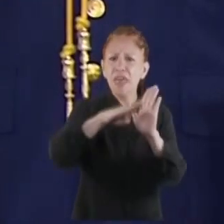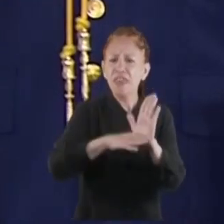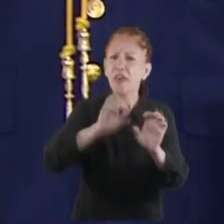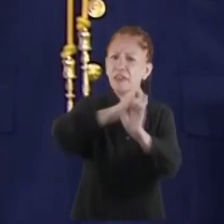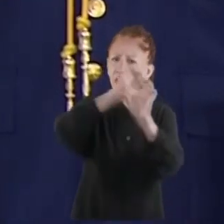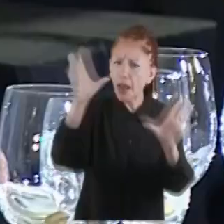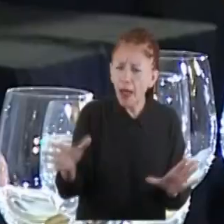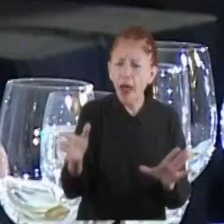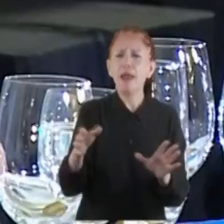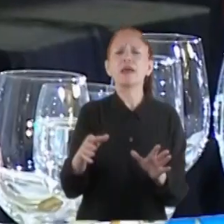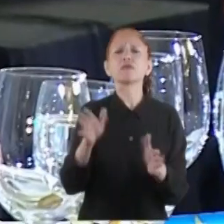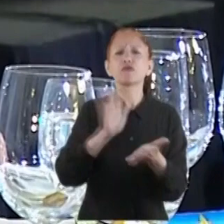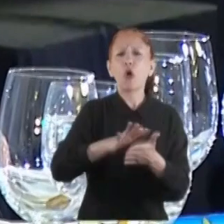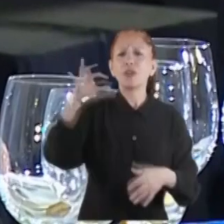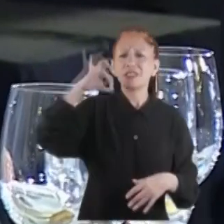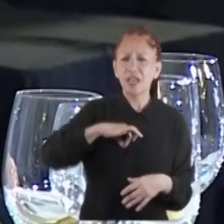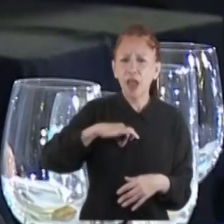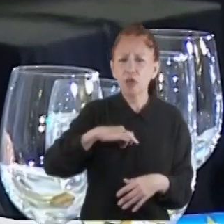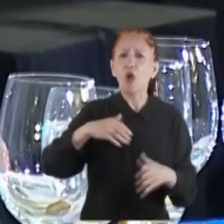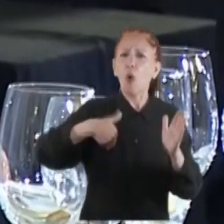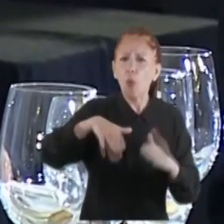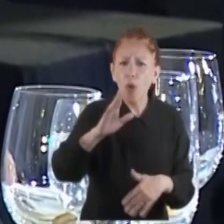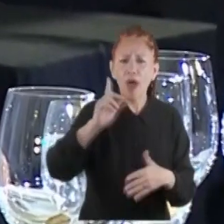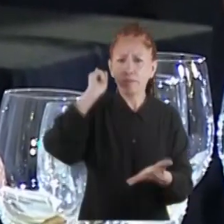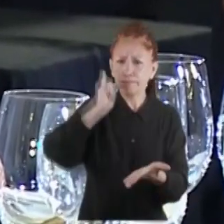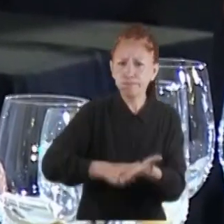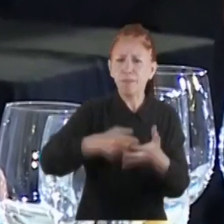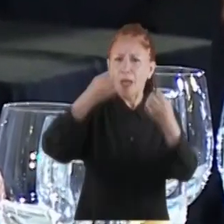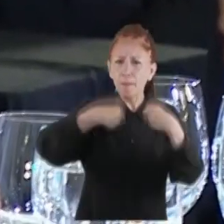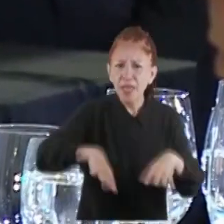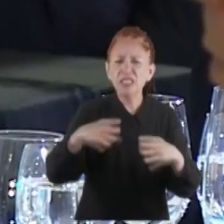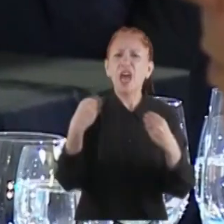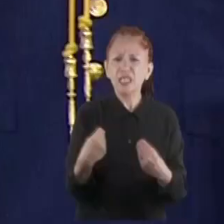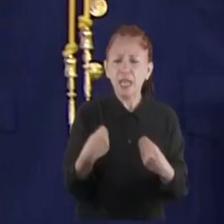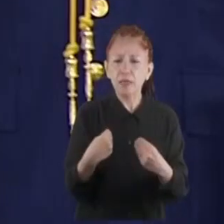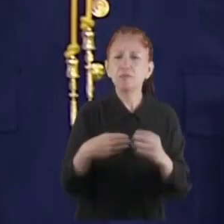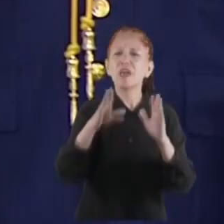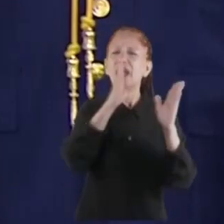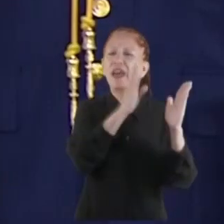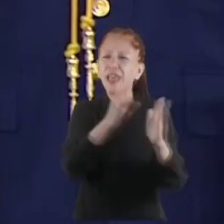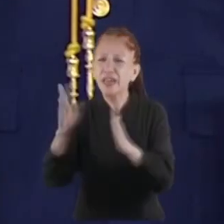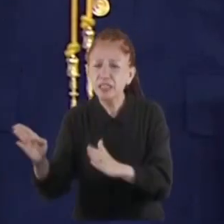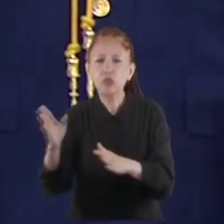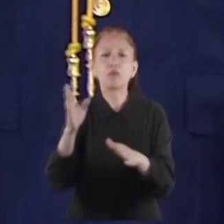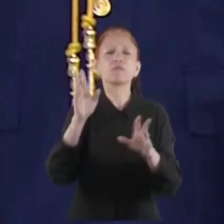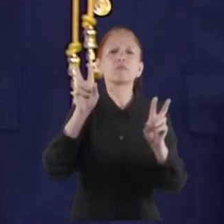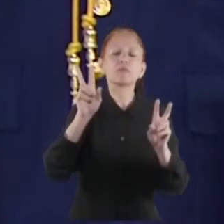salarial, se dará ejecución a un proceso de jerarquización salarial profesional